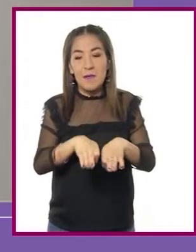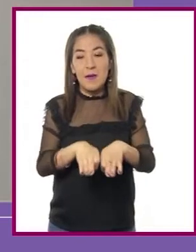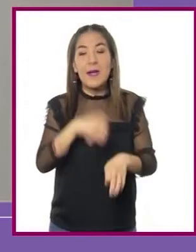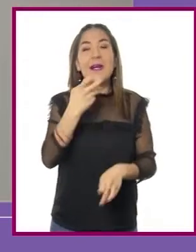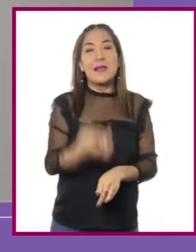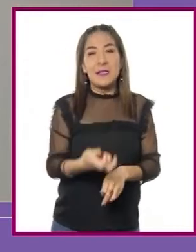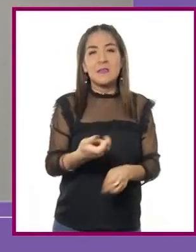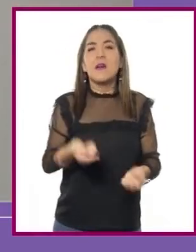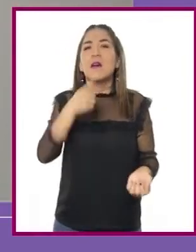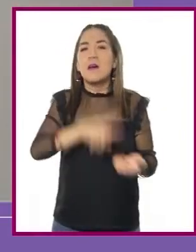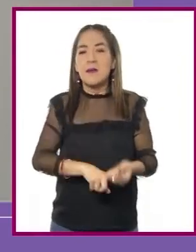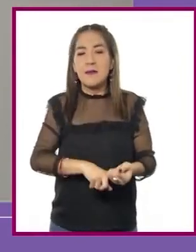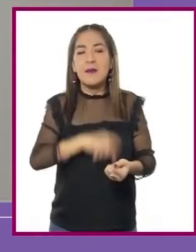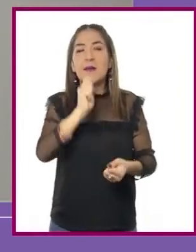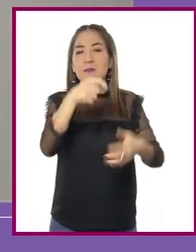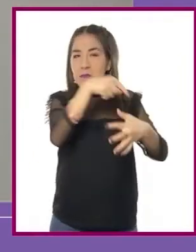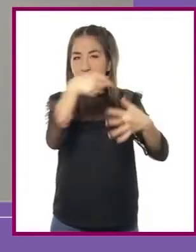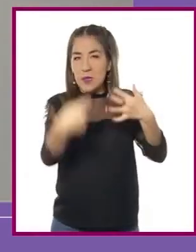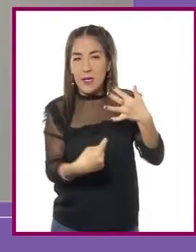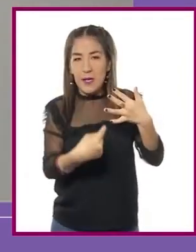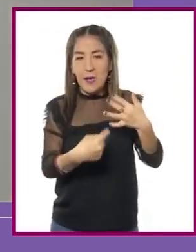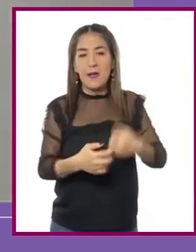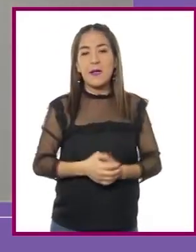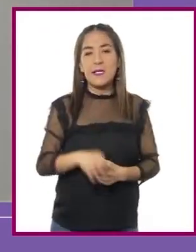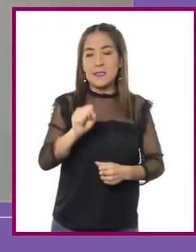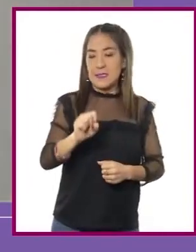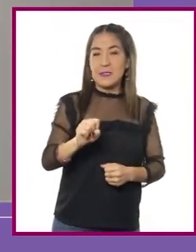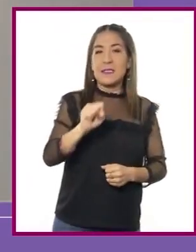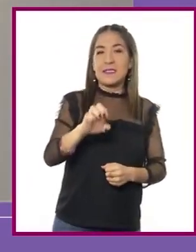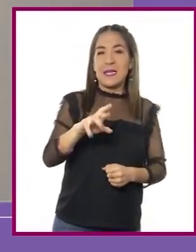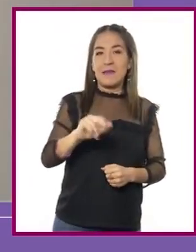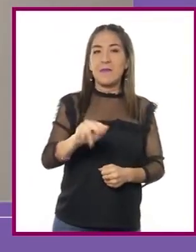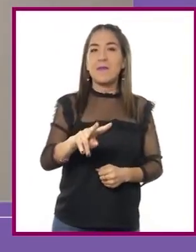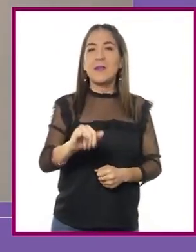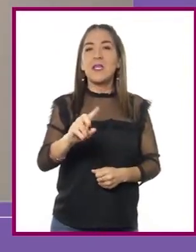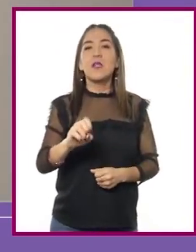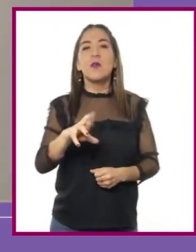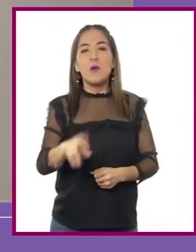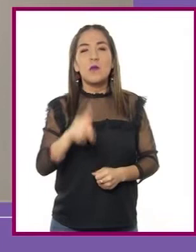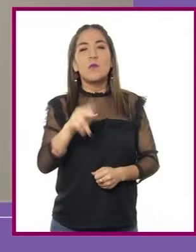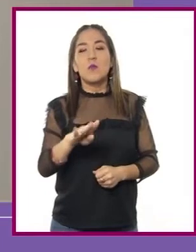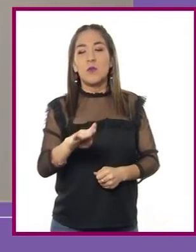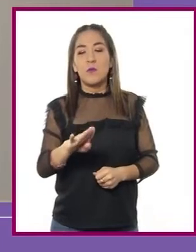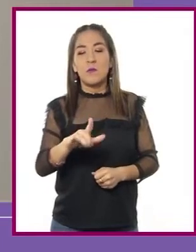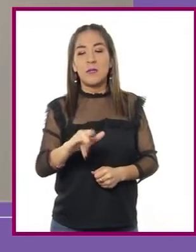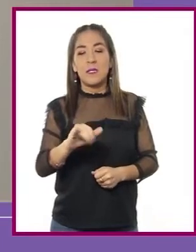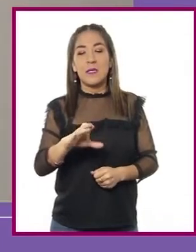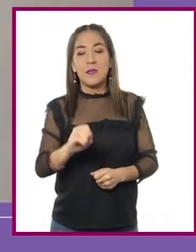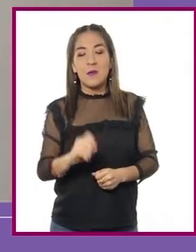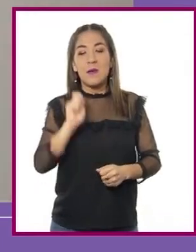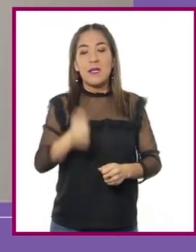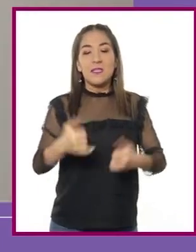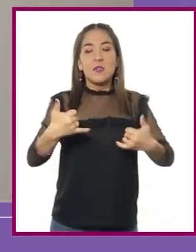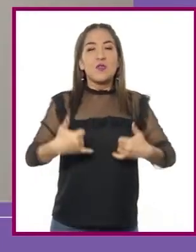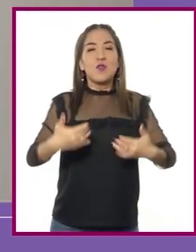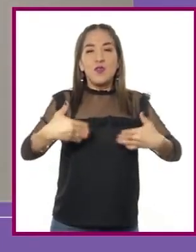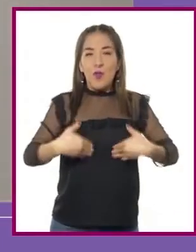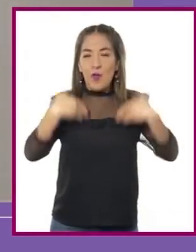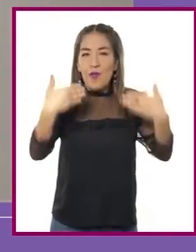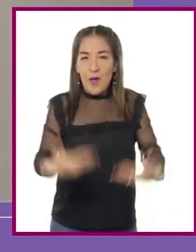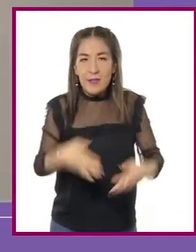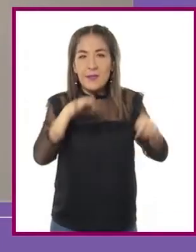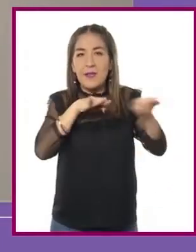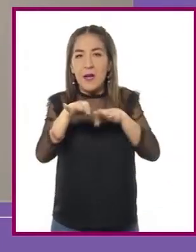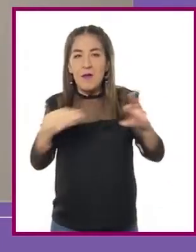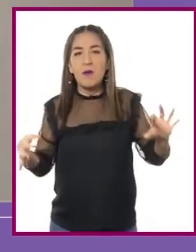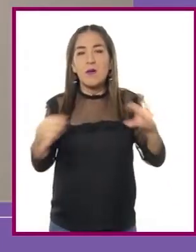tipos están las y los servidores públicos de confianza, que son las personas que entraron al servicio público